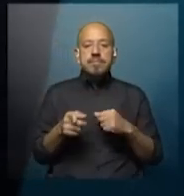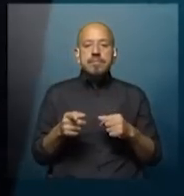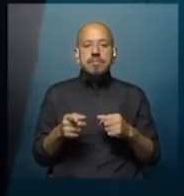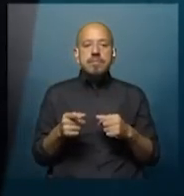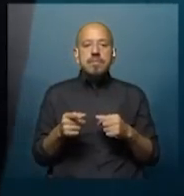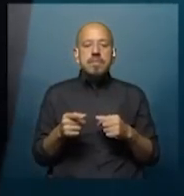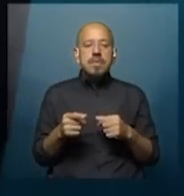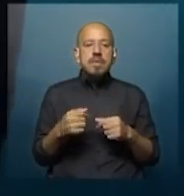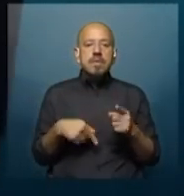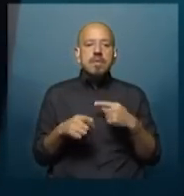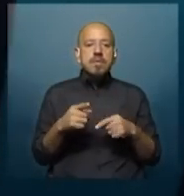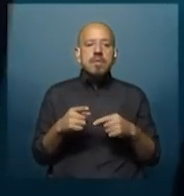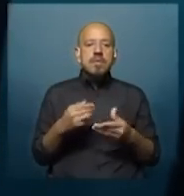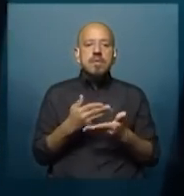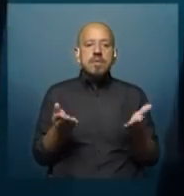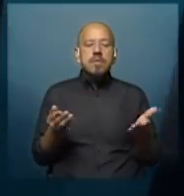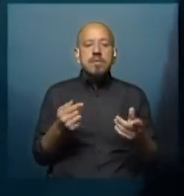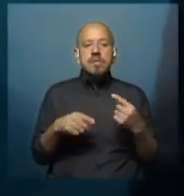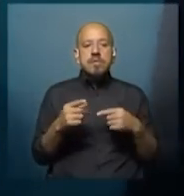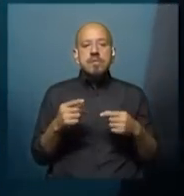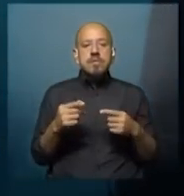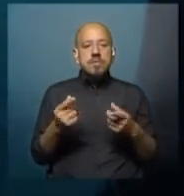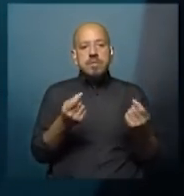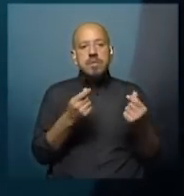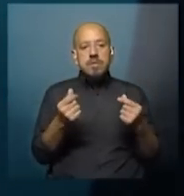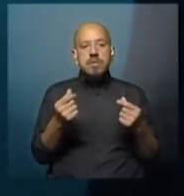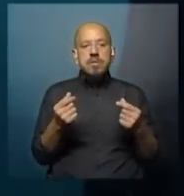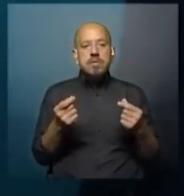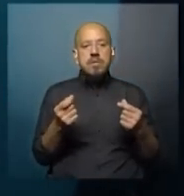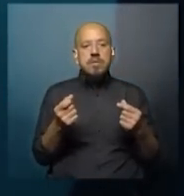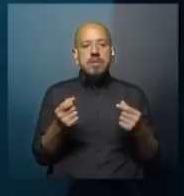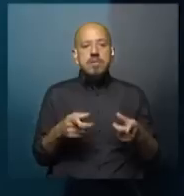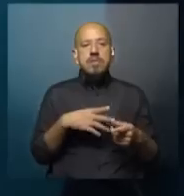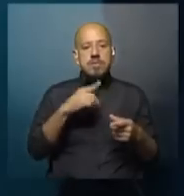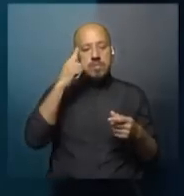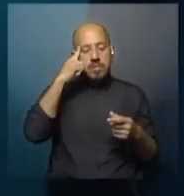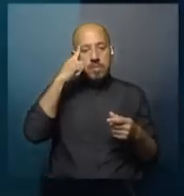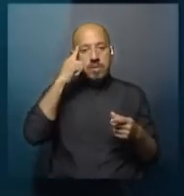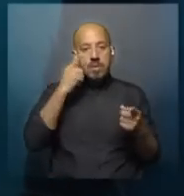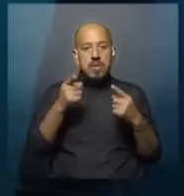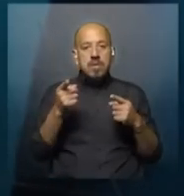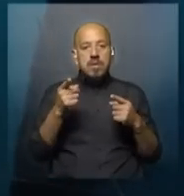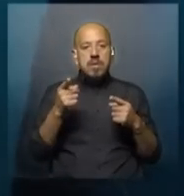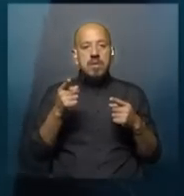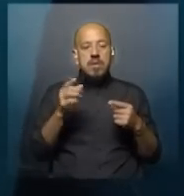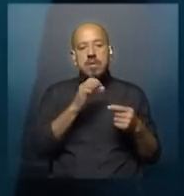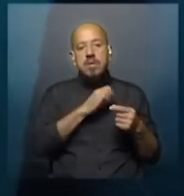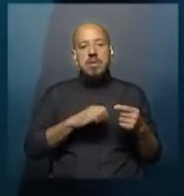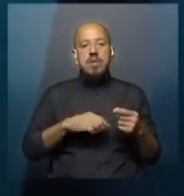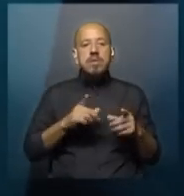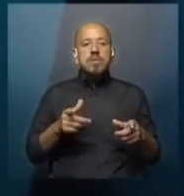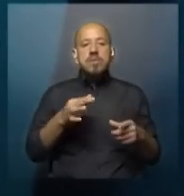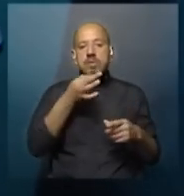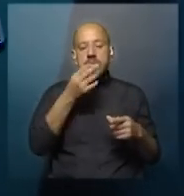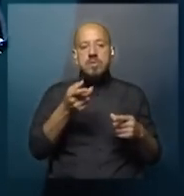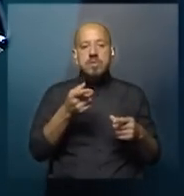el recibimiento de dinero no este uno piensa que bueno todo estaba digamos se lo condenó por